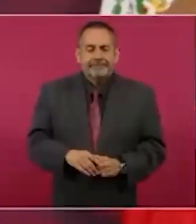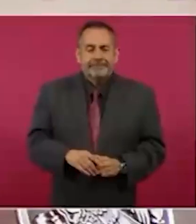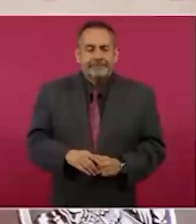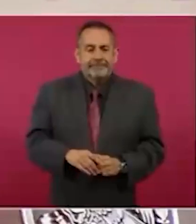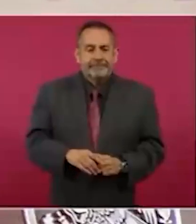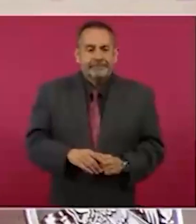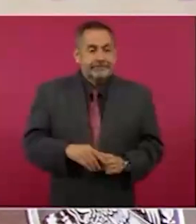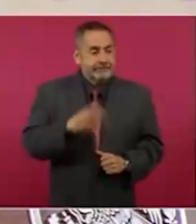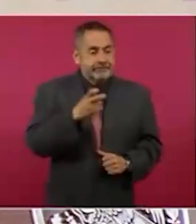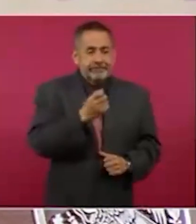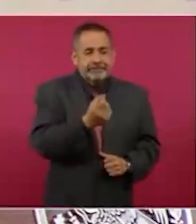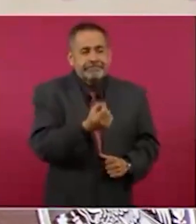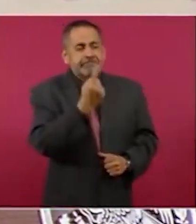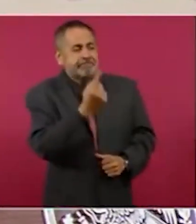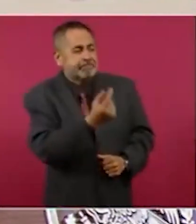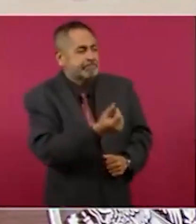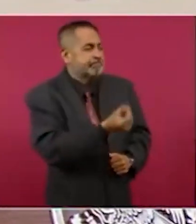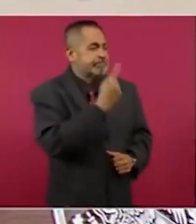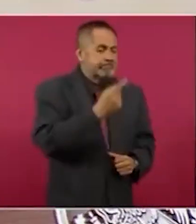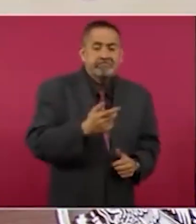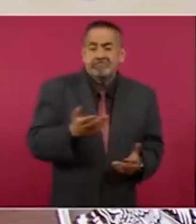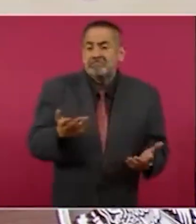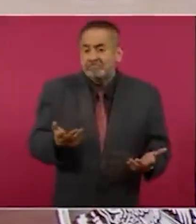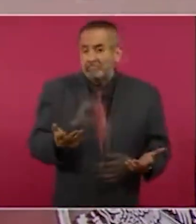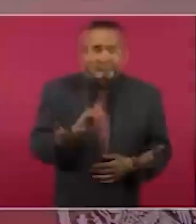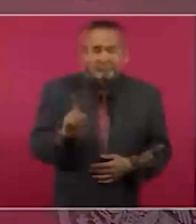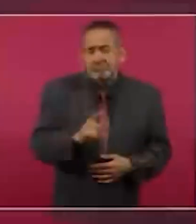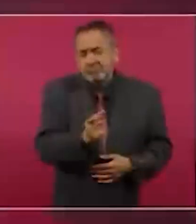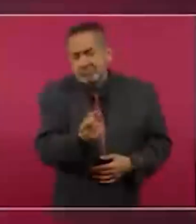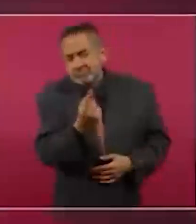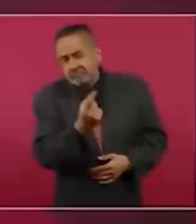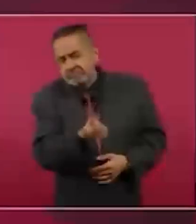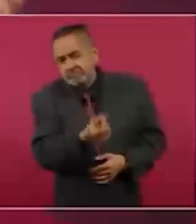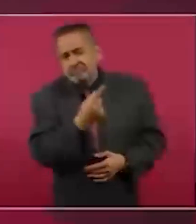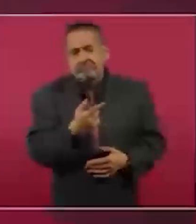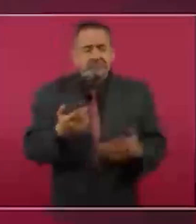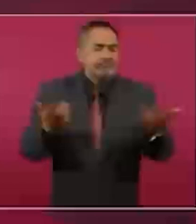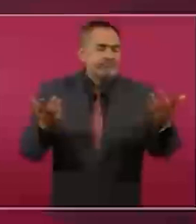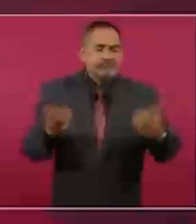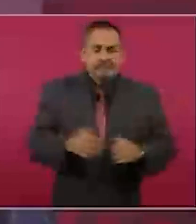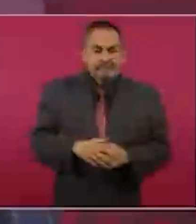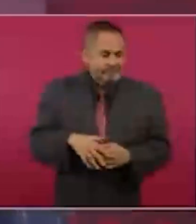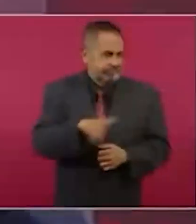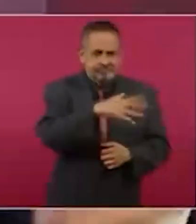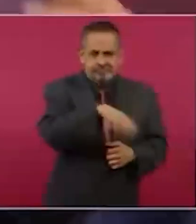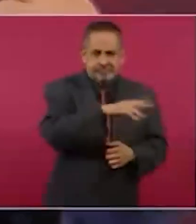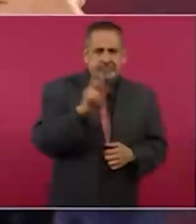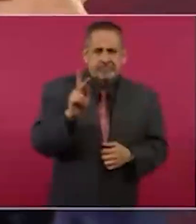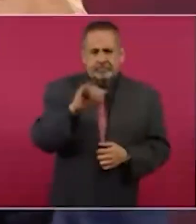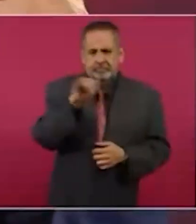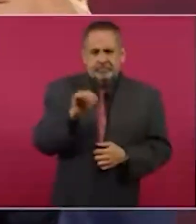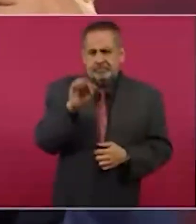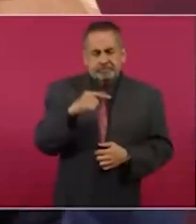y político. Además, AMLO aceptó que no se puede arrancar de raíz un régimen de corrupción que se impuso desde hace mucho